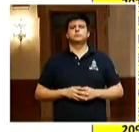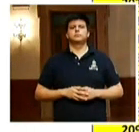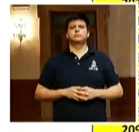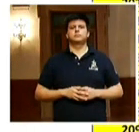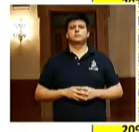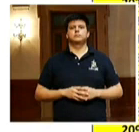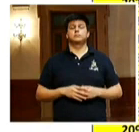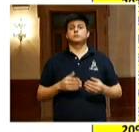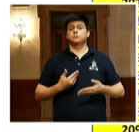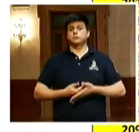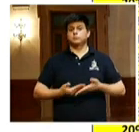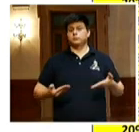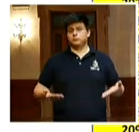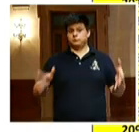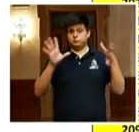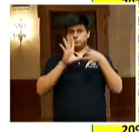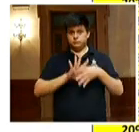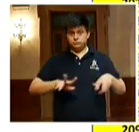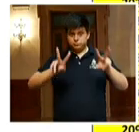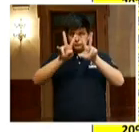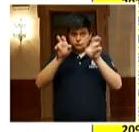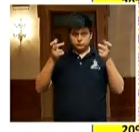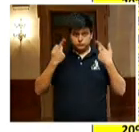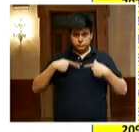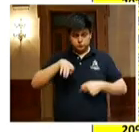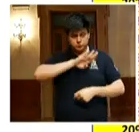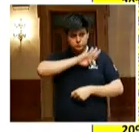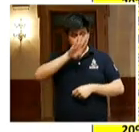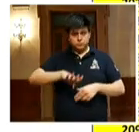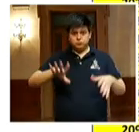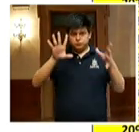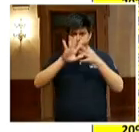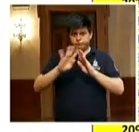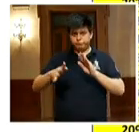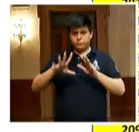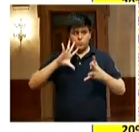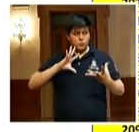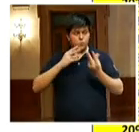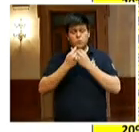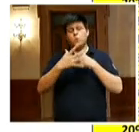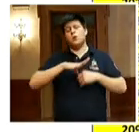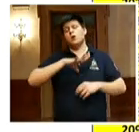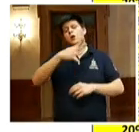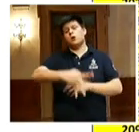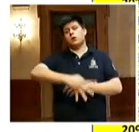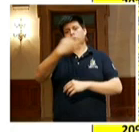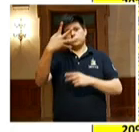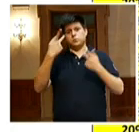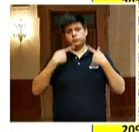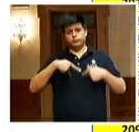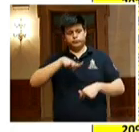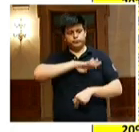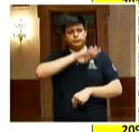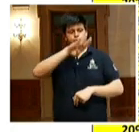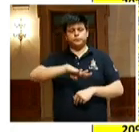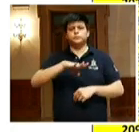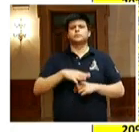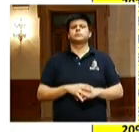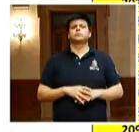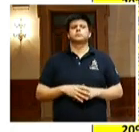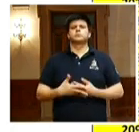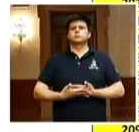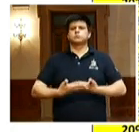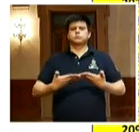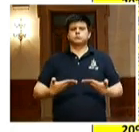vamos a hablar de las defunciones les había dicho que son 14 defunciones hoy hay